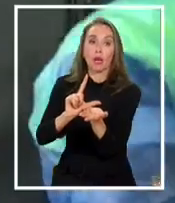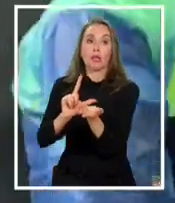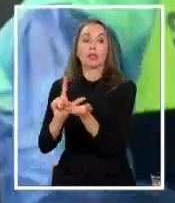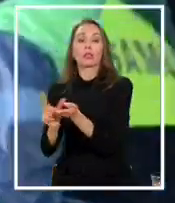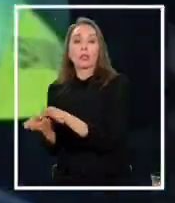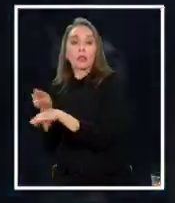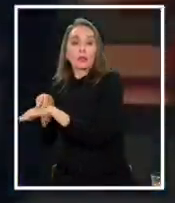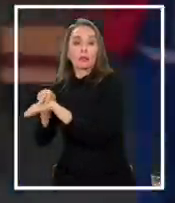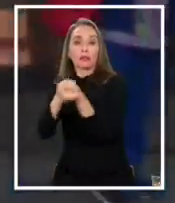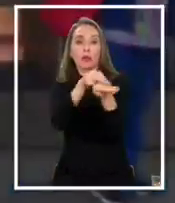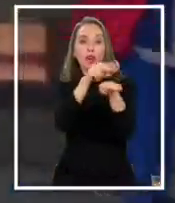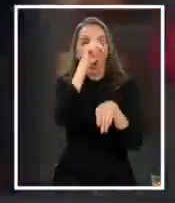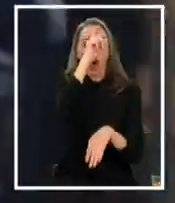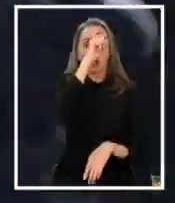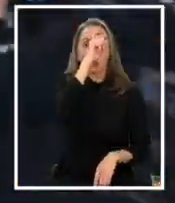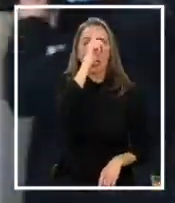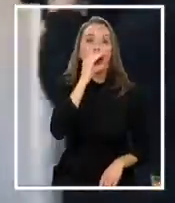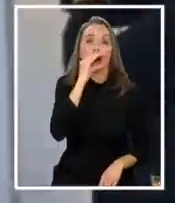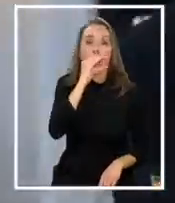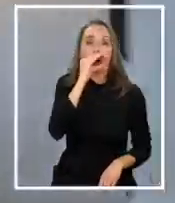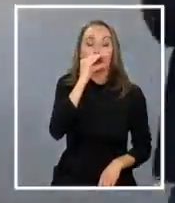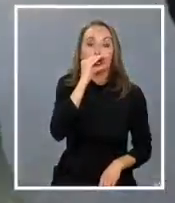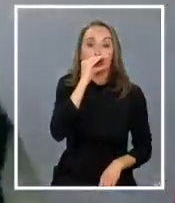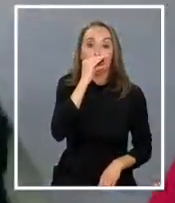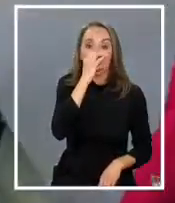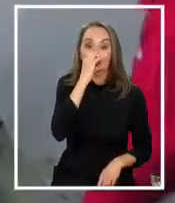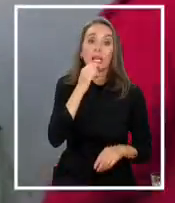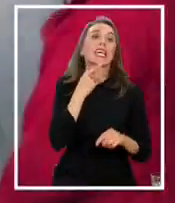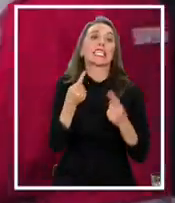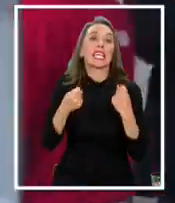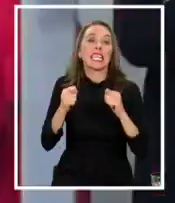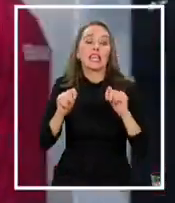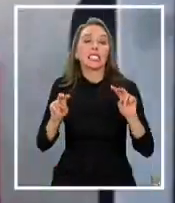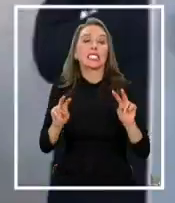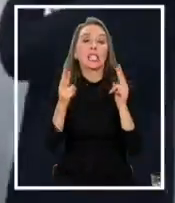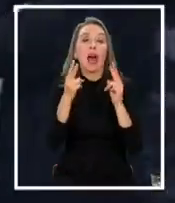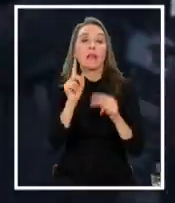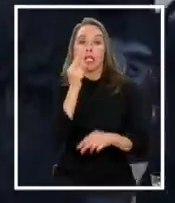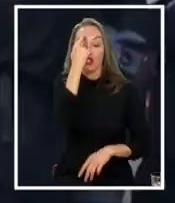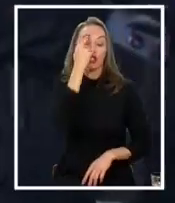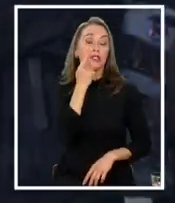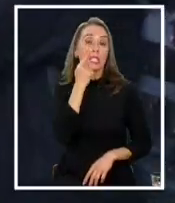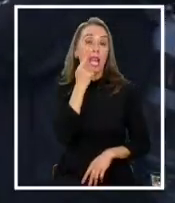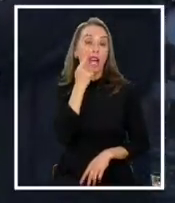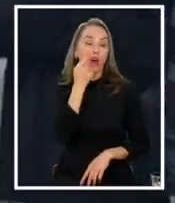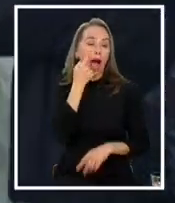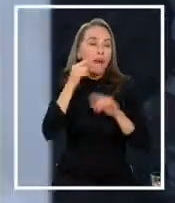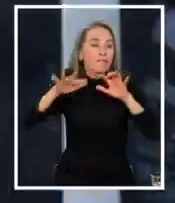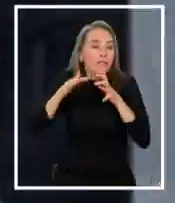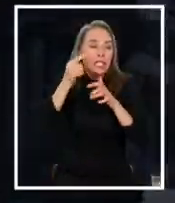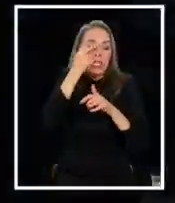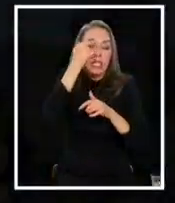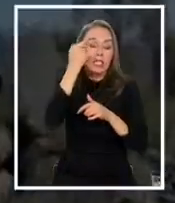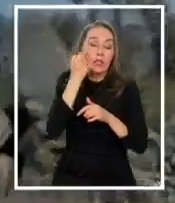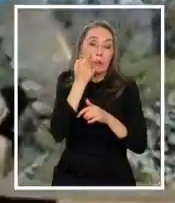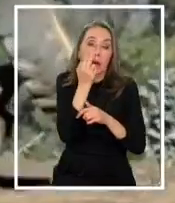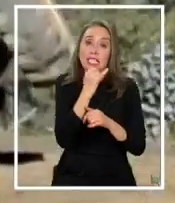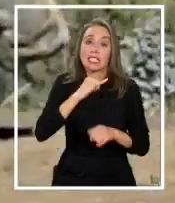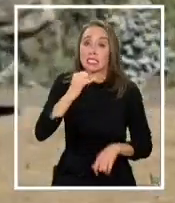ser trasladado hasta el hospital de Concepción para tratar de salvar la visión de uno de sus ojos.